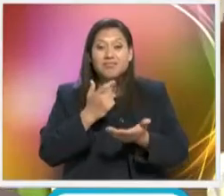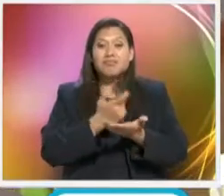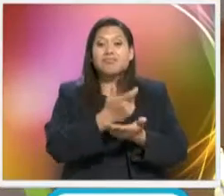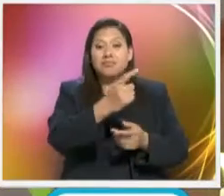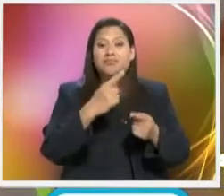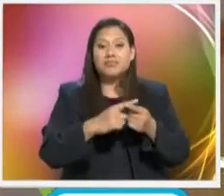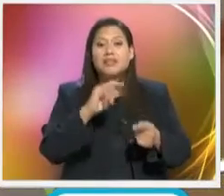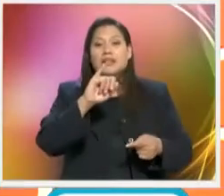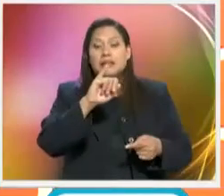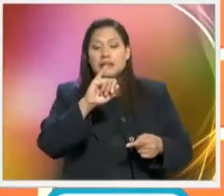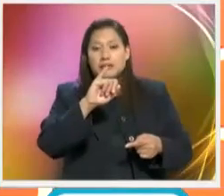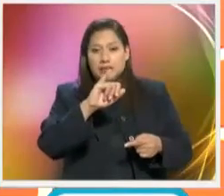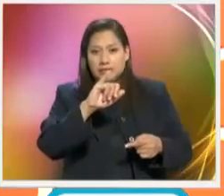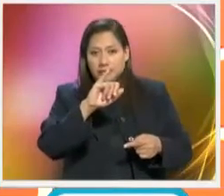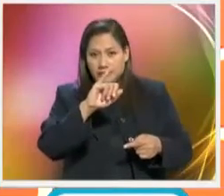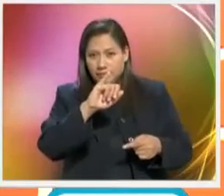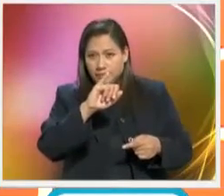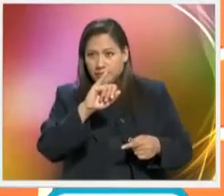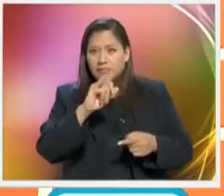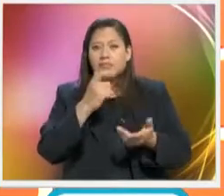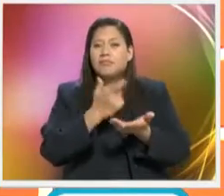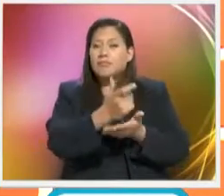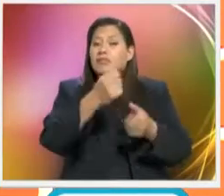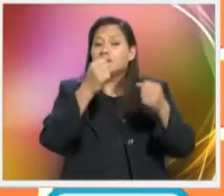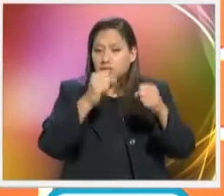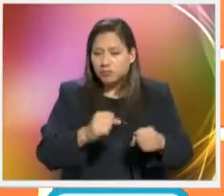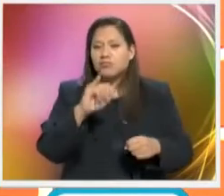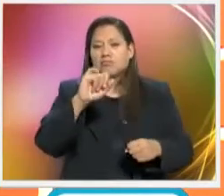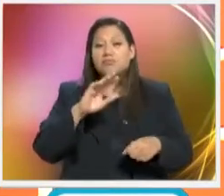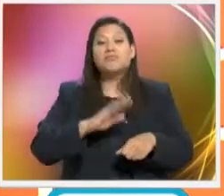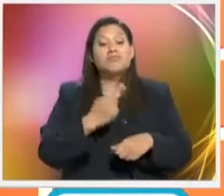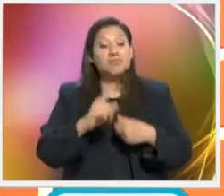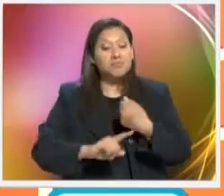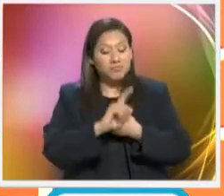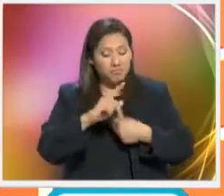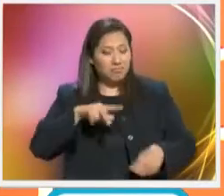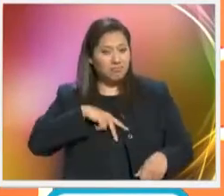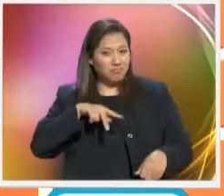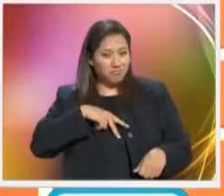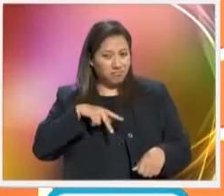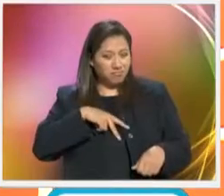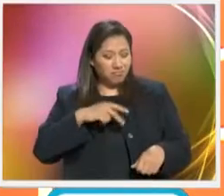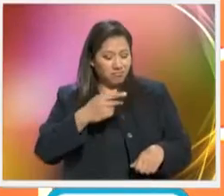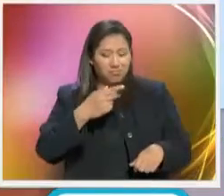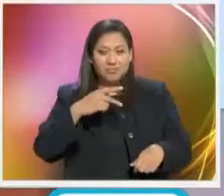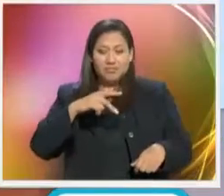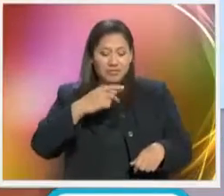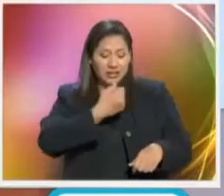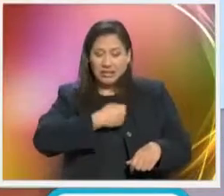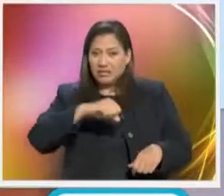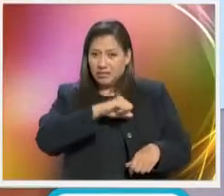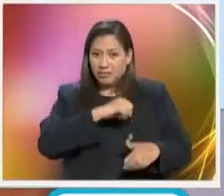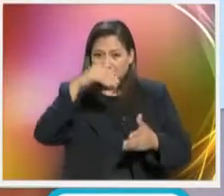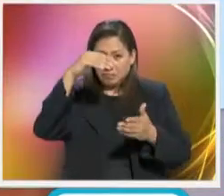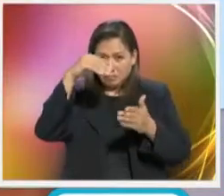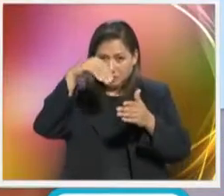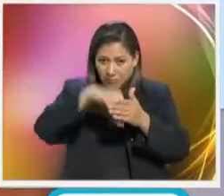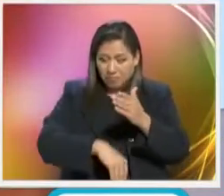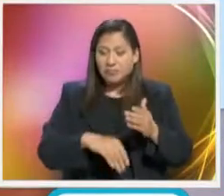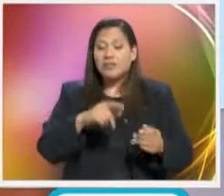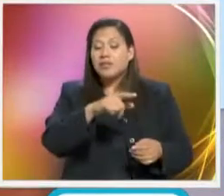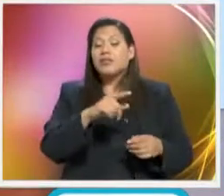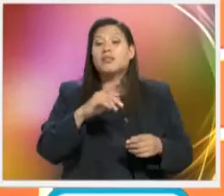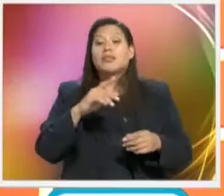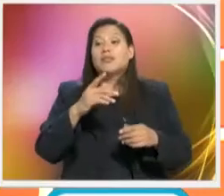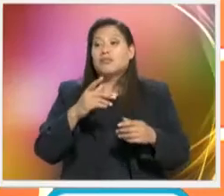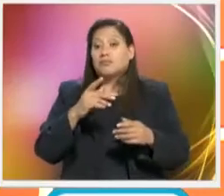los seguros de gastos médicos. Porque es un tema ya de salud. Exacto, es un problema de salud, no tanto estético. Más allá del estético. Ahora, cuando esto ha